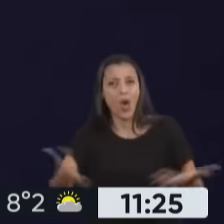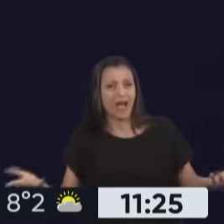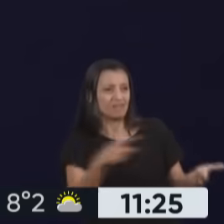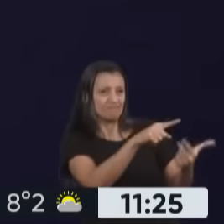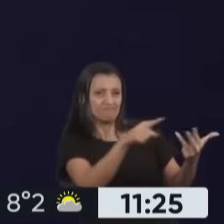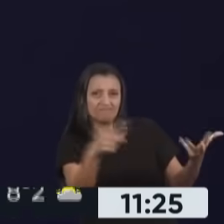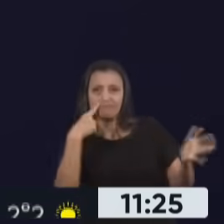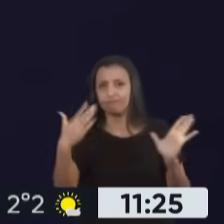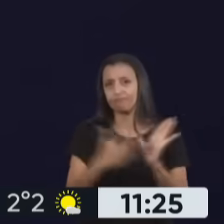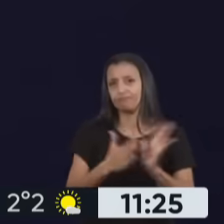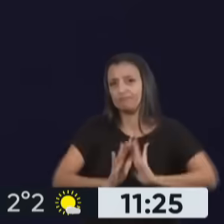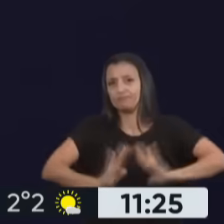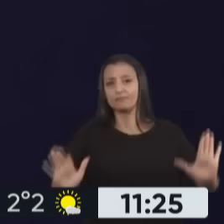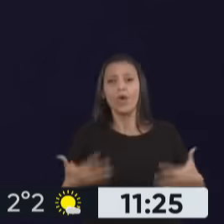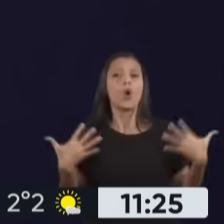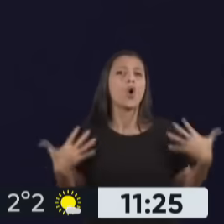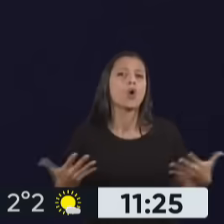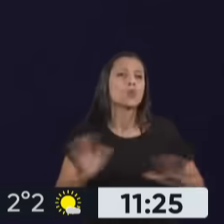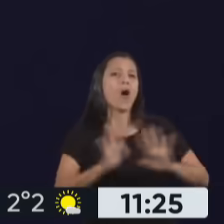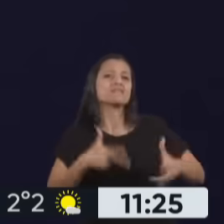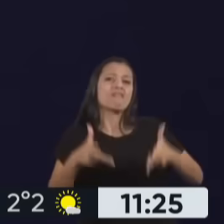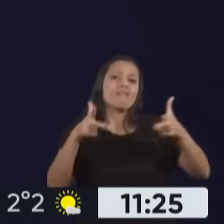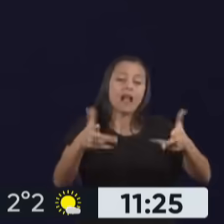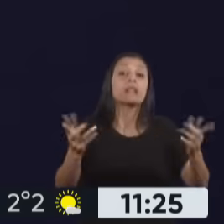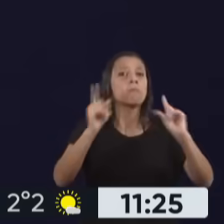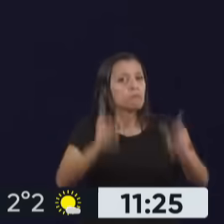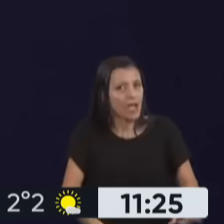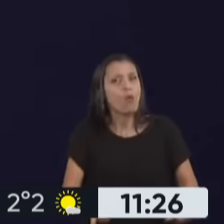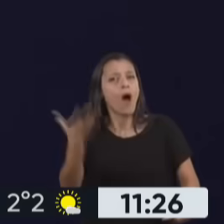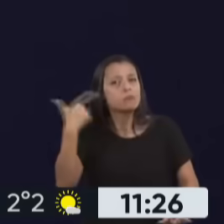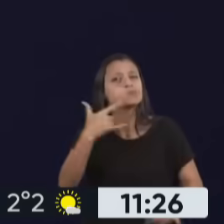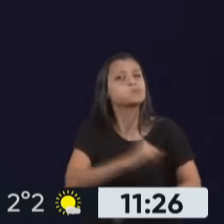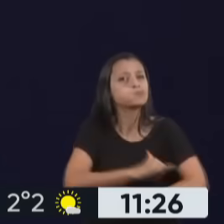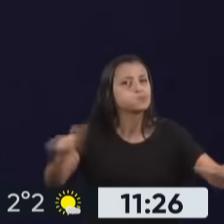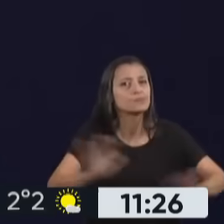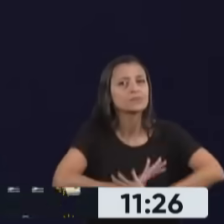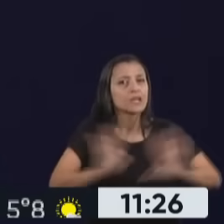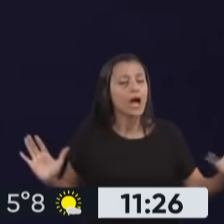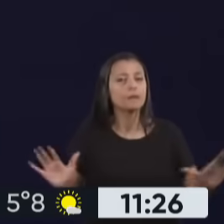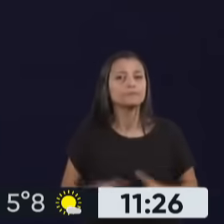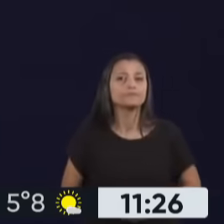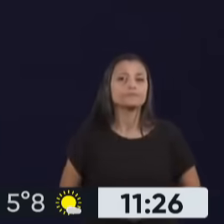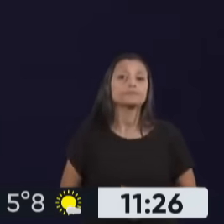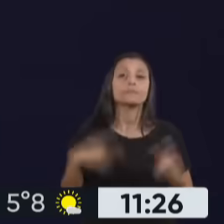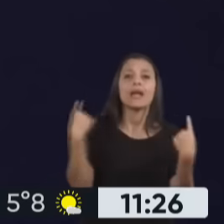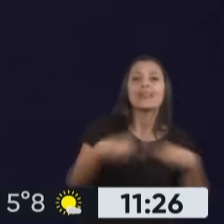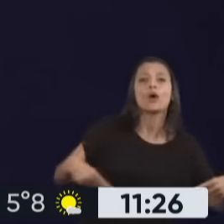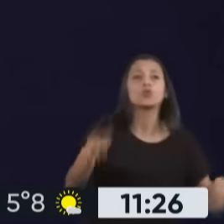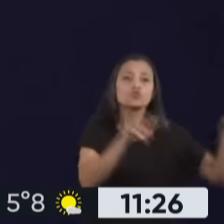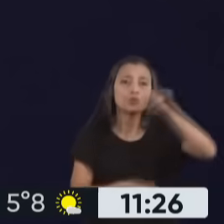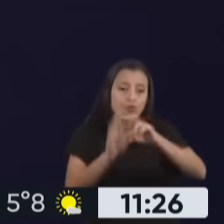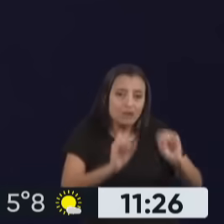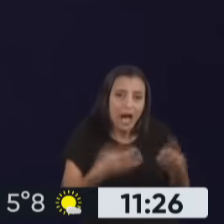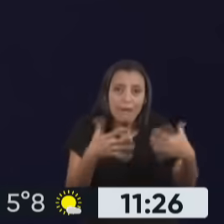Por supuesto, está de más decirlo y creo que en algún momento lo he comentado, recursos para mejorar esta situación